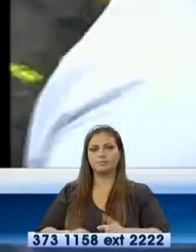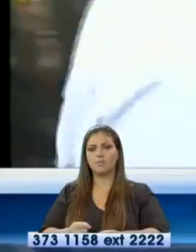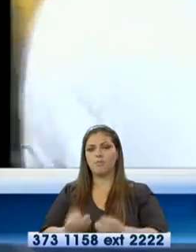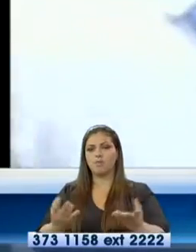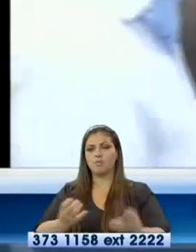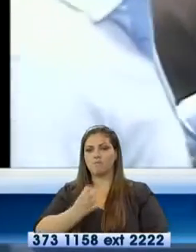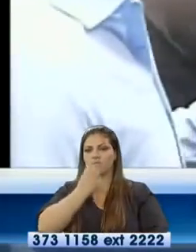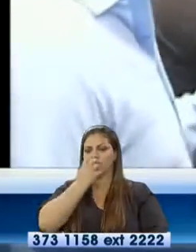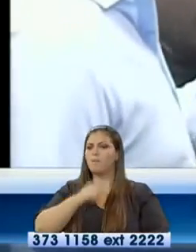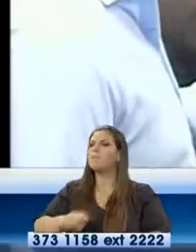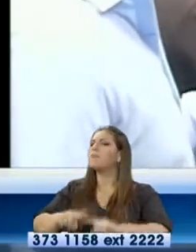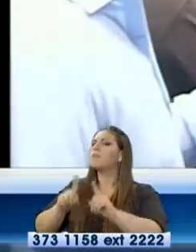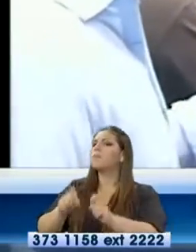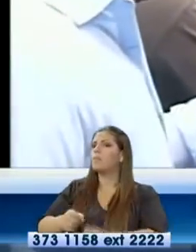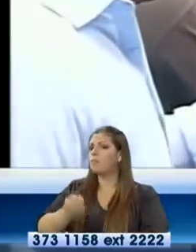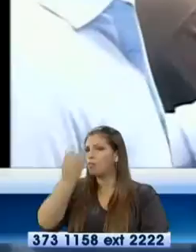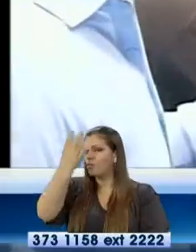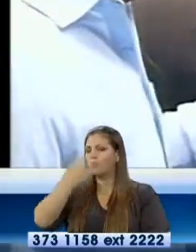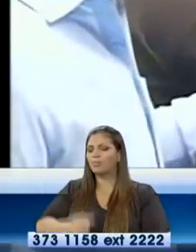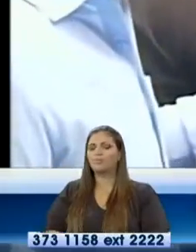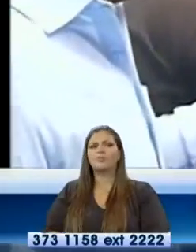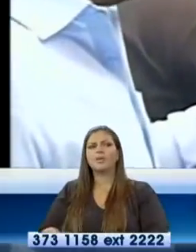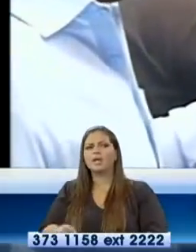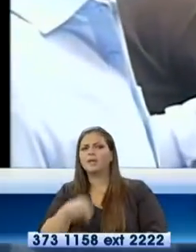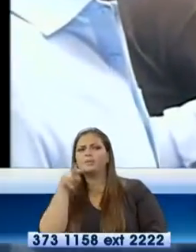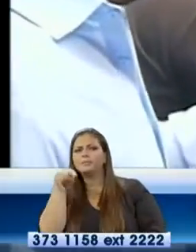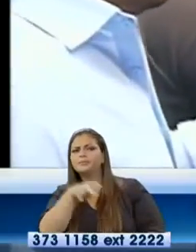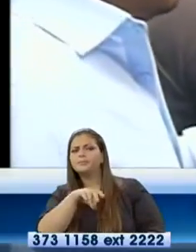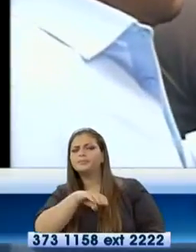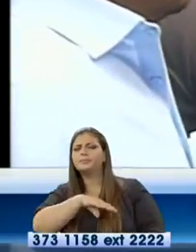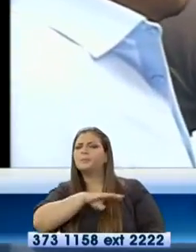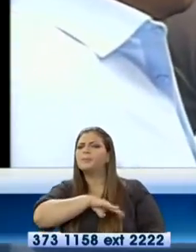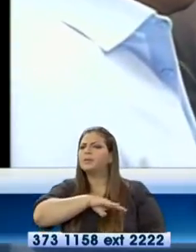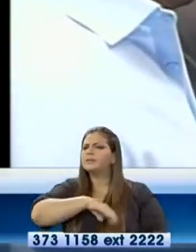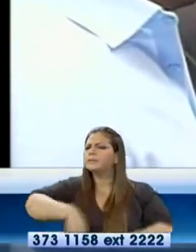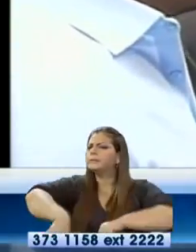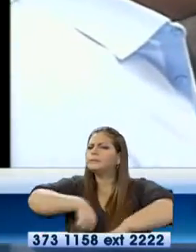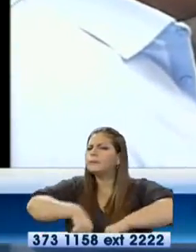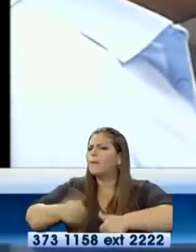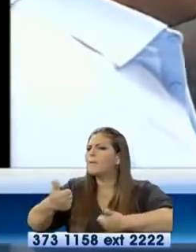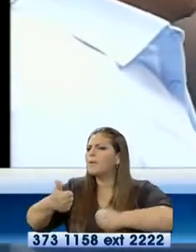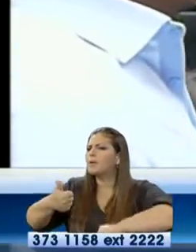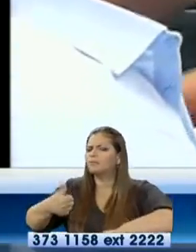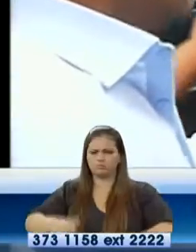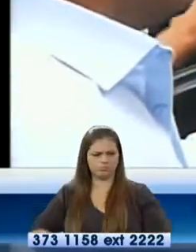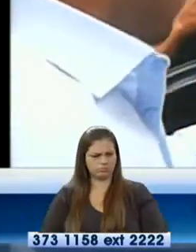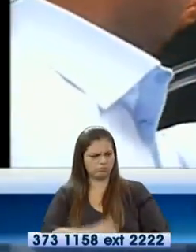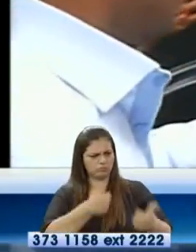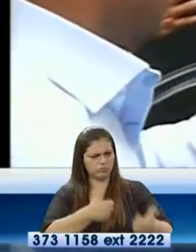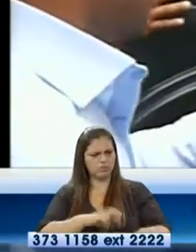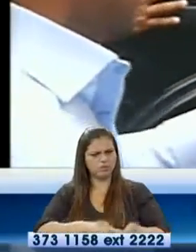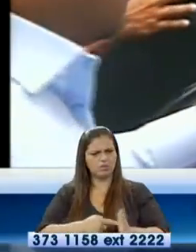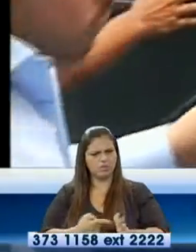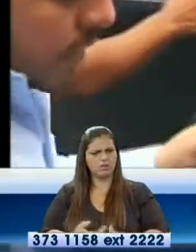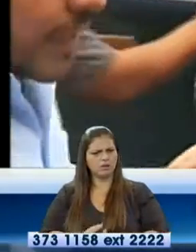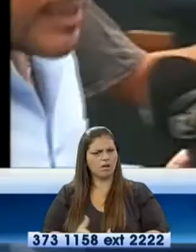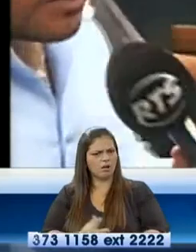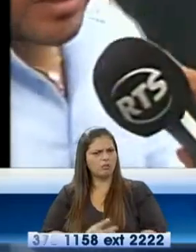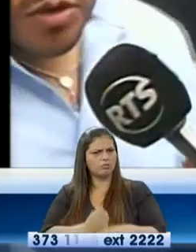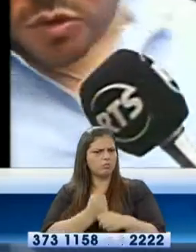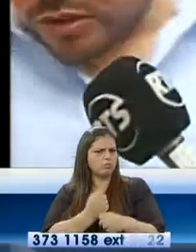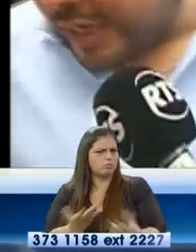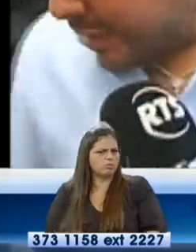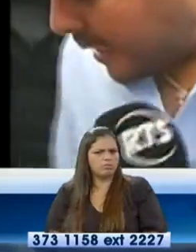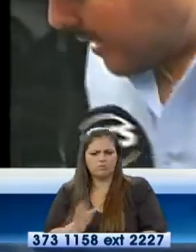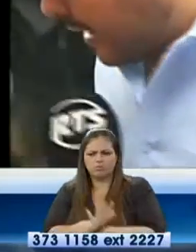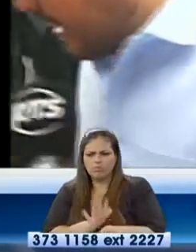días. ¿Qué le parece estos operativos a usted? Muy bien, por parte de la Policía Nacional, que nos brinda un poco más de seguridad hacia los... Muchas gracias. Un